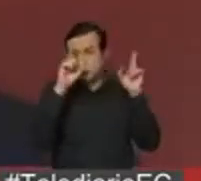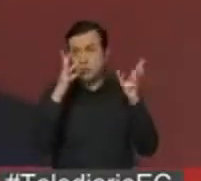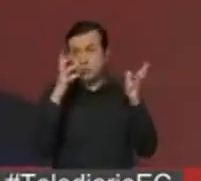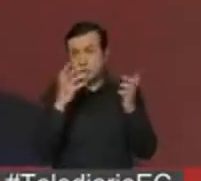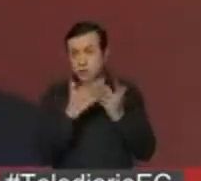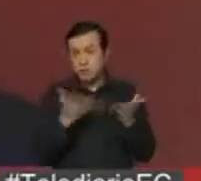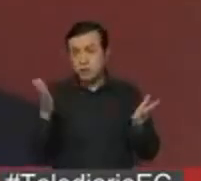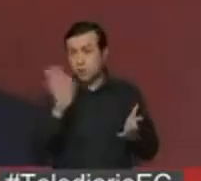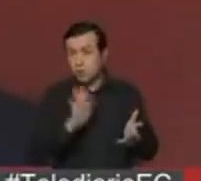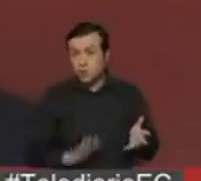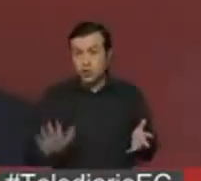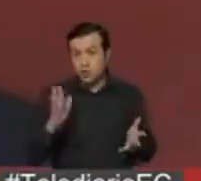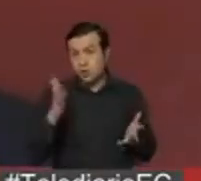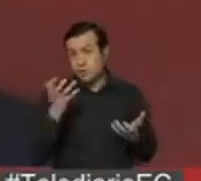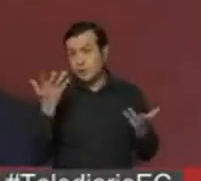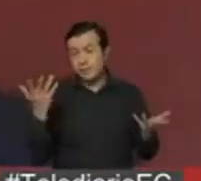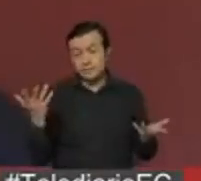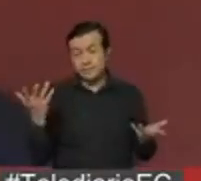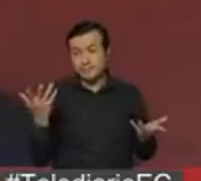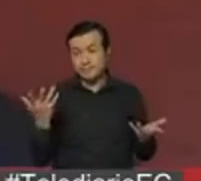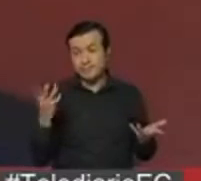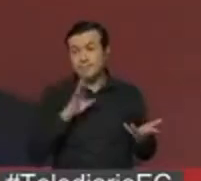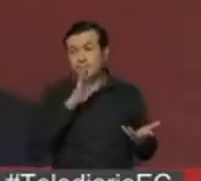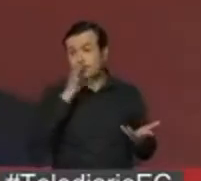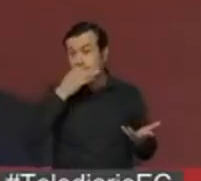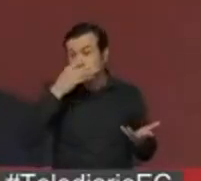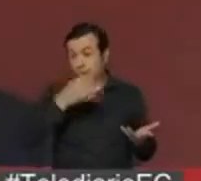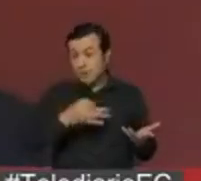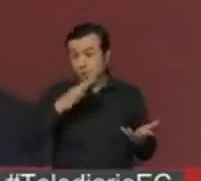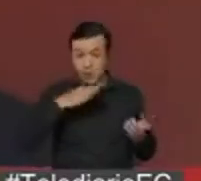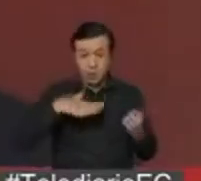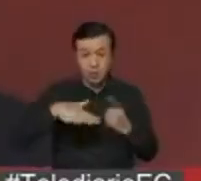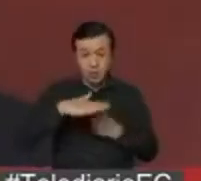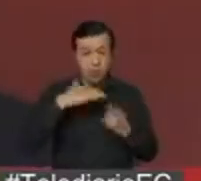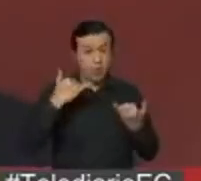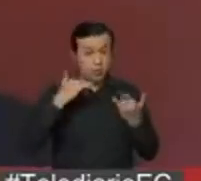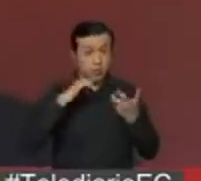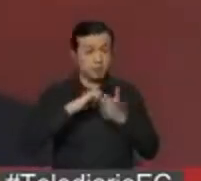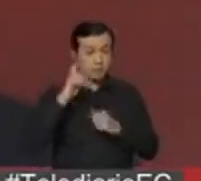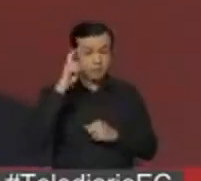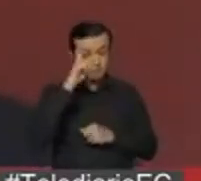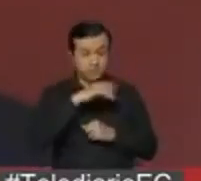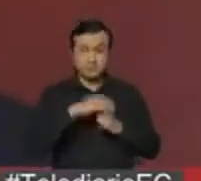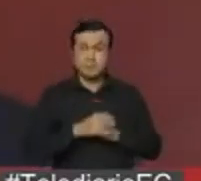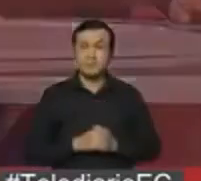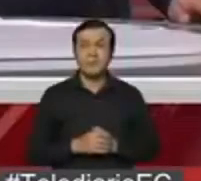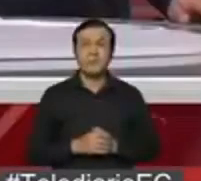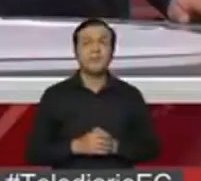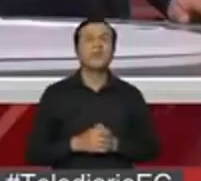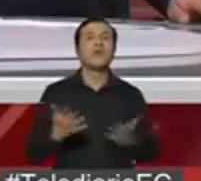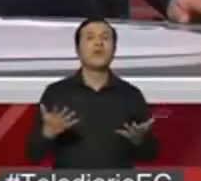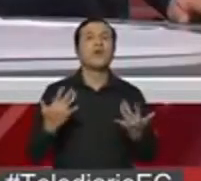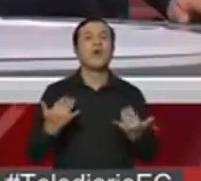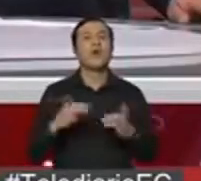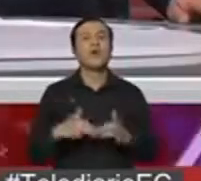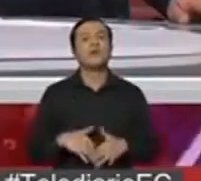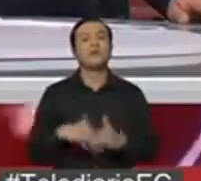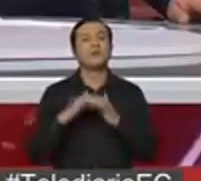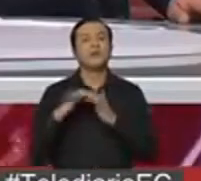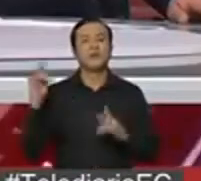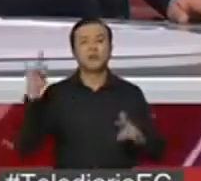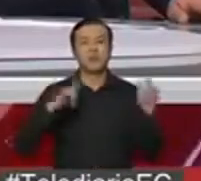que todos tenemos, pero siendo realistas en el escenario actual, yo le veo complicado. ¿Cómo marcha en este momento la reactivación aérea en